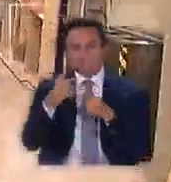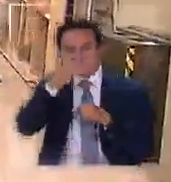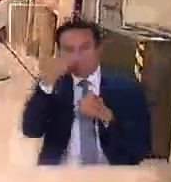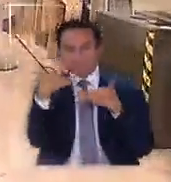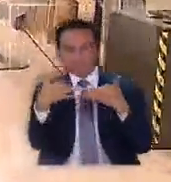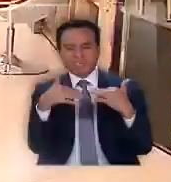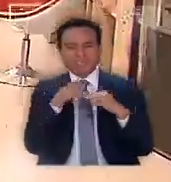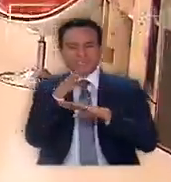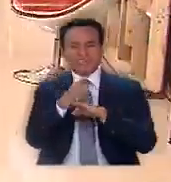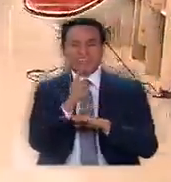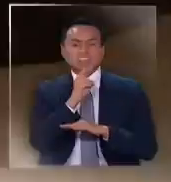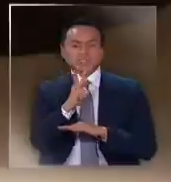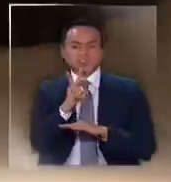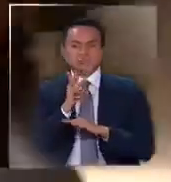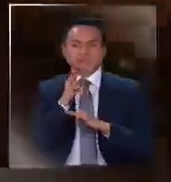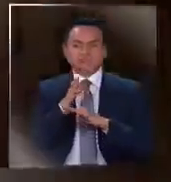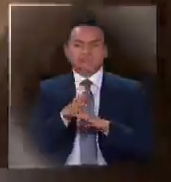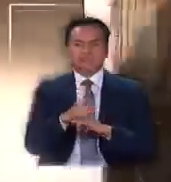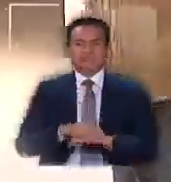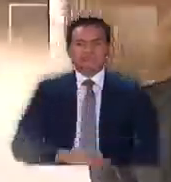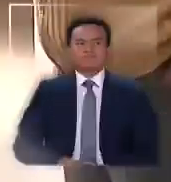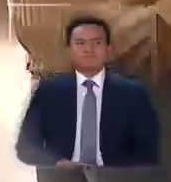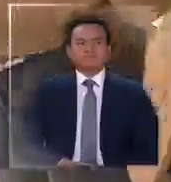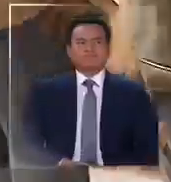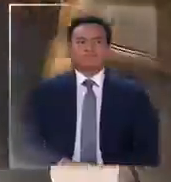visiten un canal de televisión.